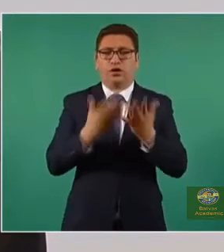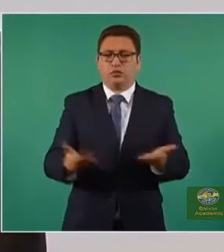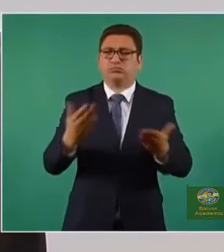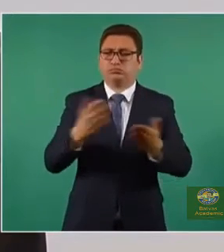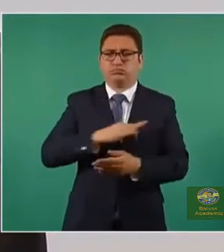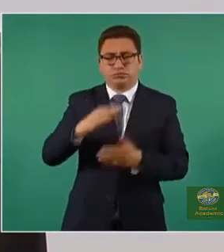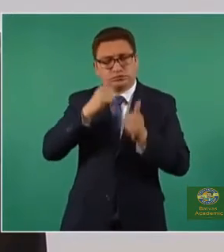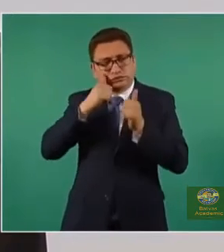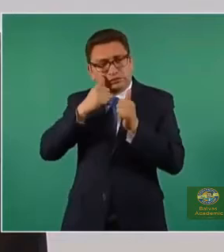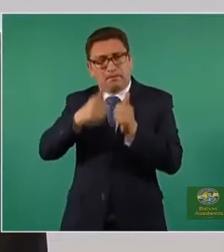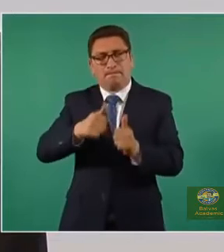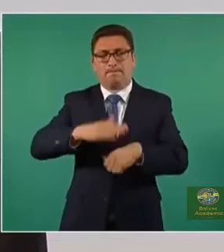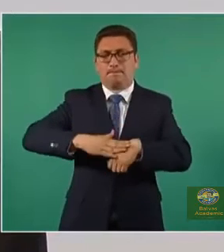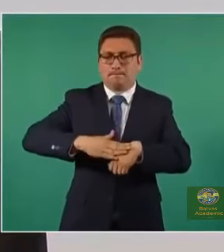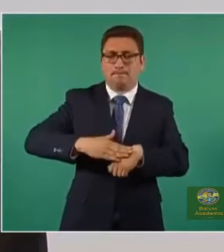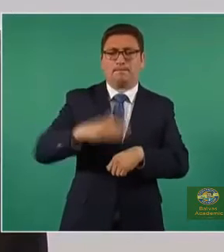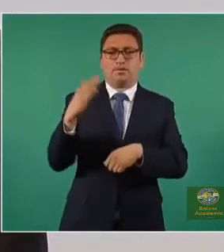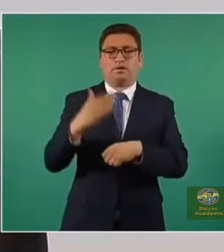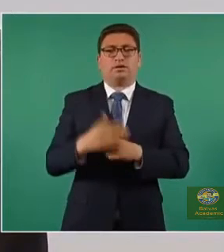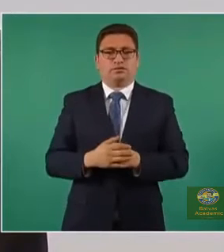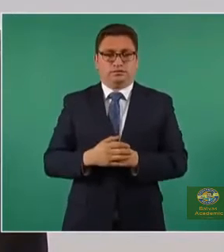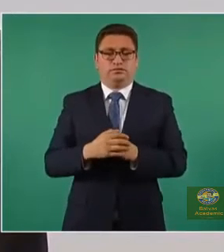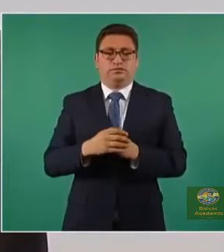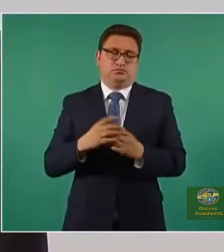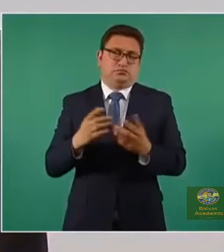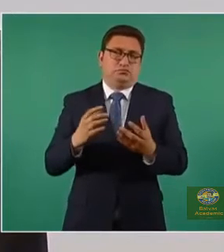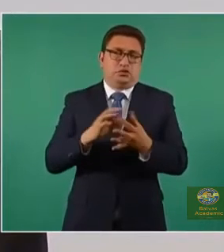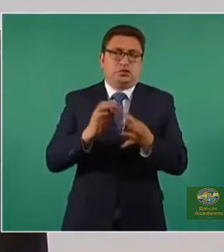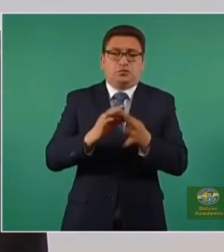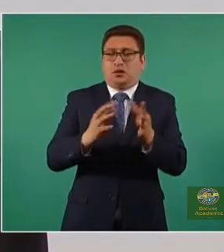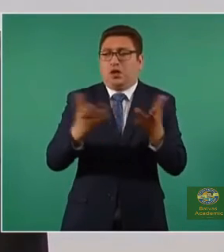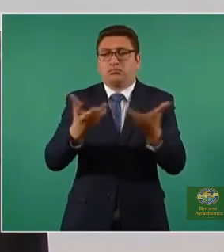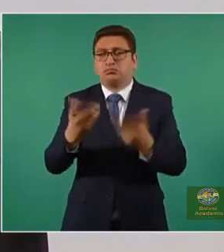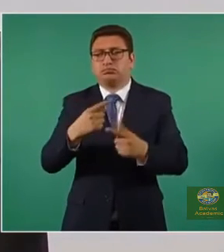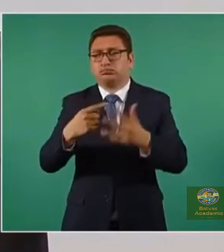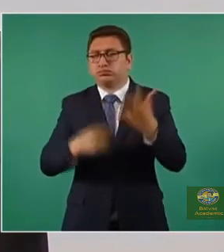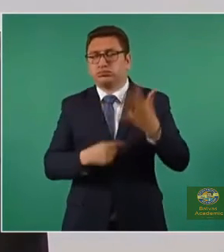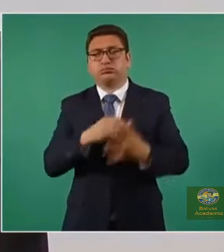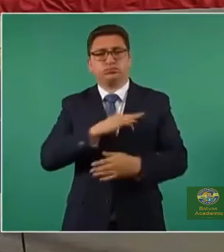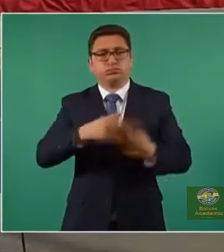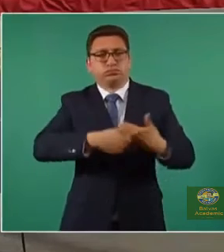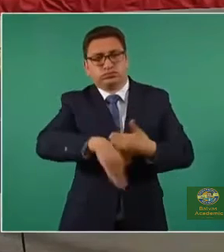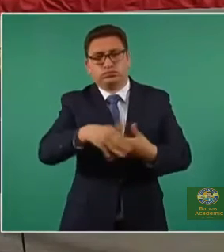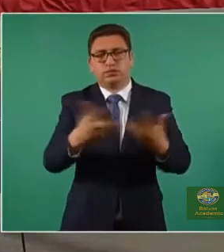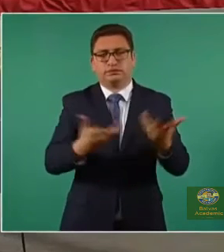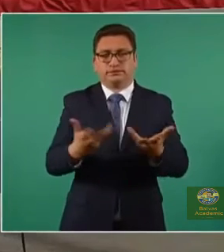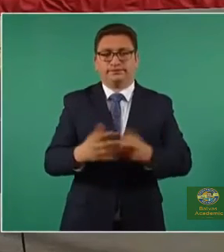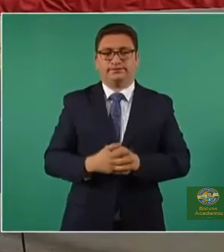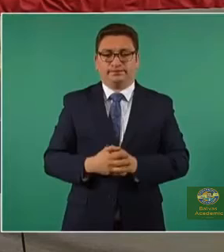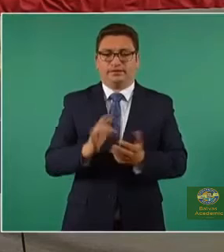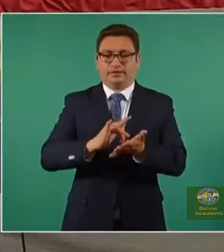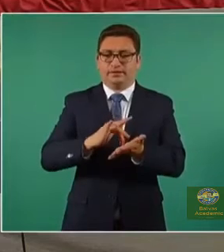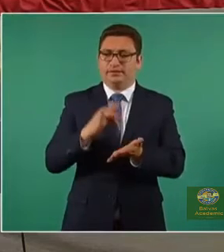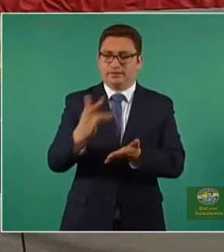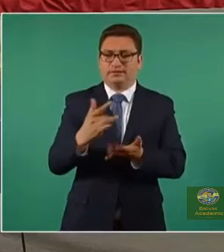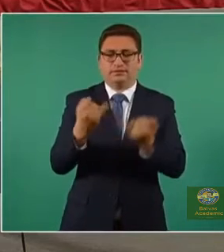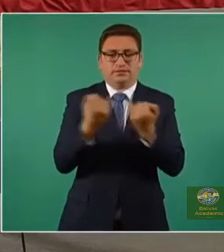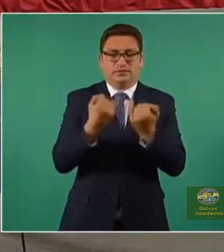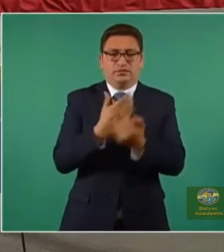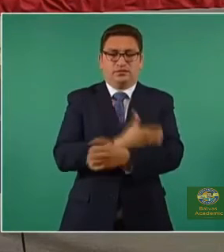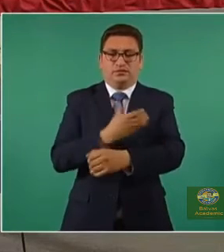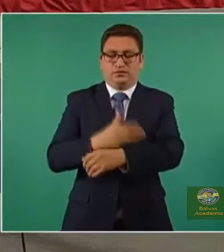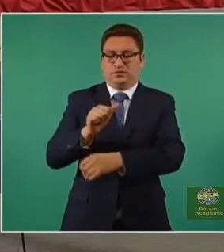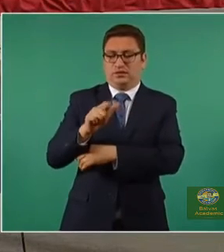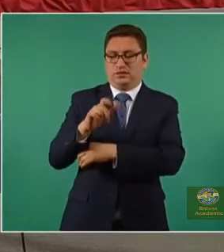mayor atención y mayor cobertura a las acciones que podemos realizar. Así también agradezco mucho a nuestro compañero